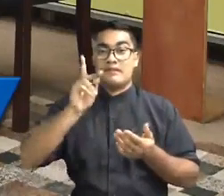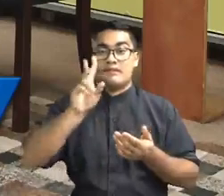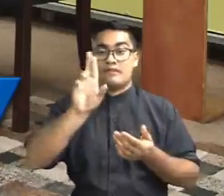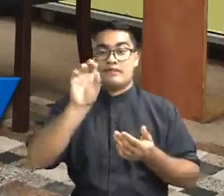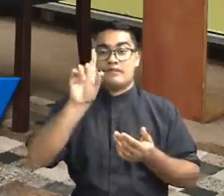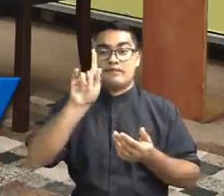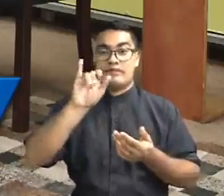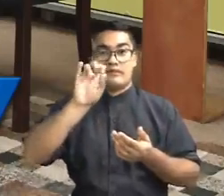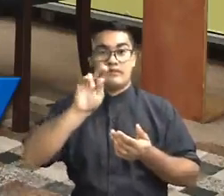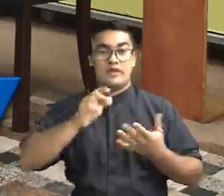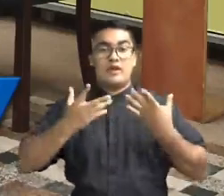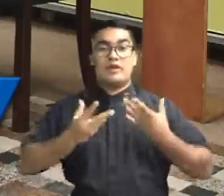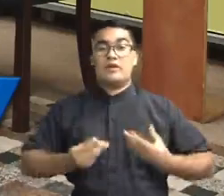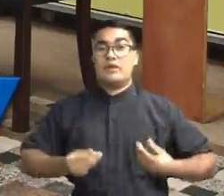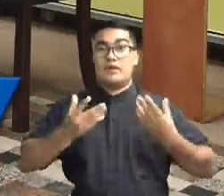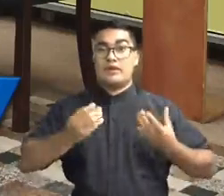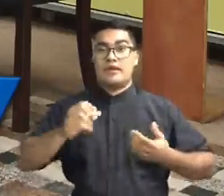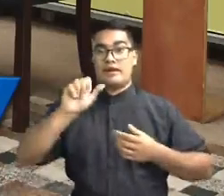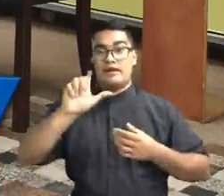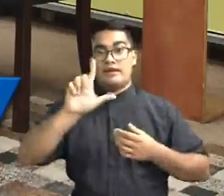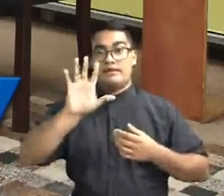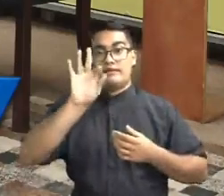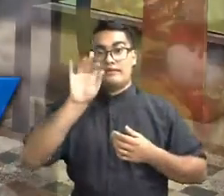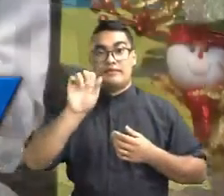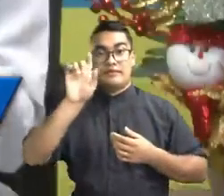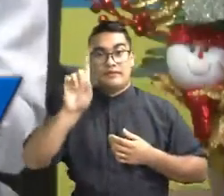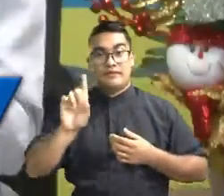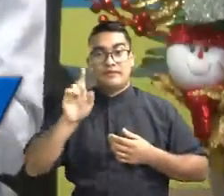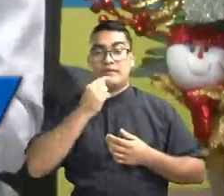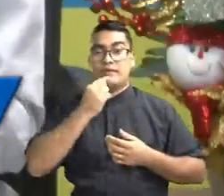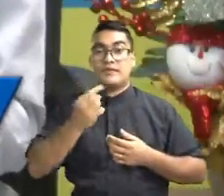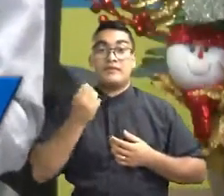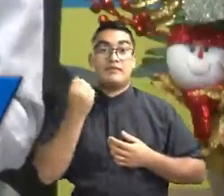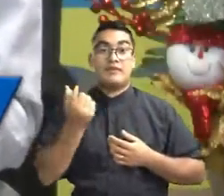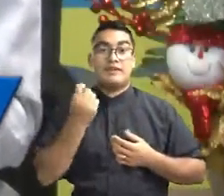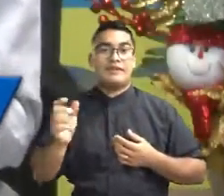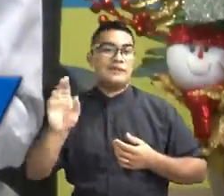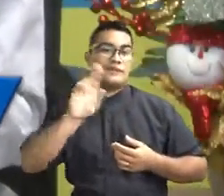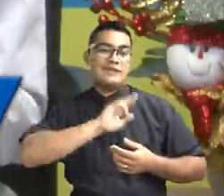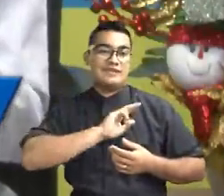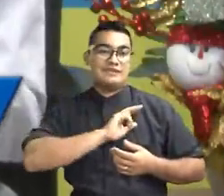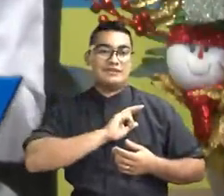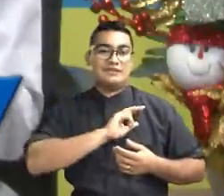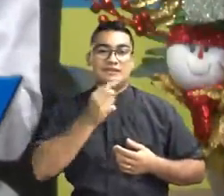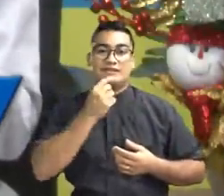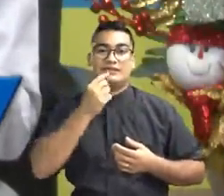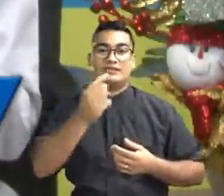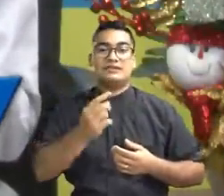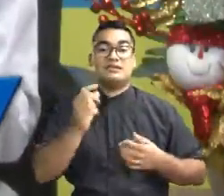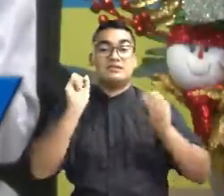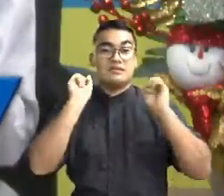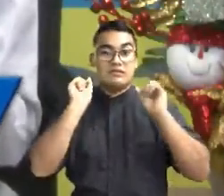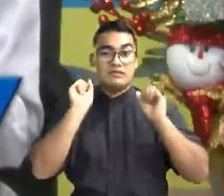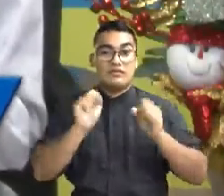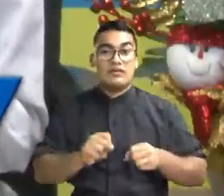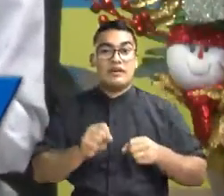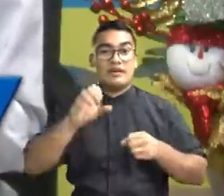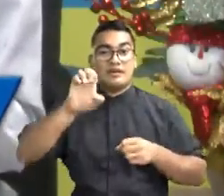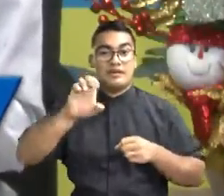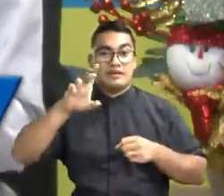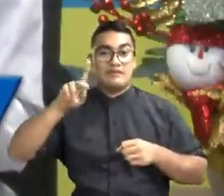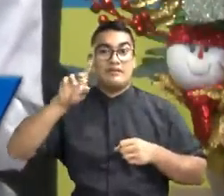llama alfa-1, antitripsina. La deficiencia de esta proteína, que es de forma genética, es una causa de EPOC, pero no es